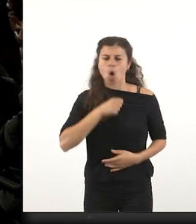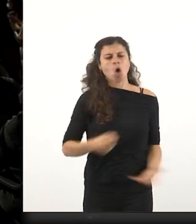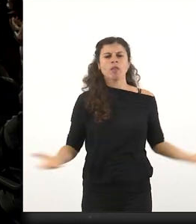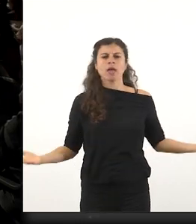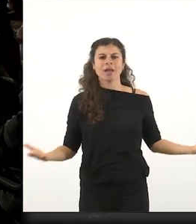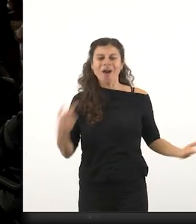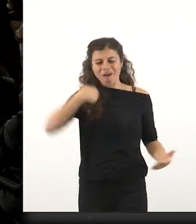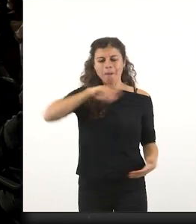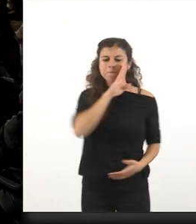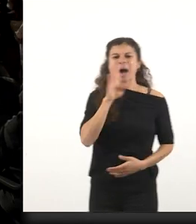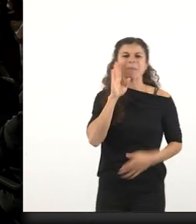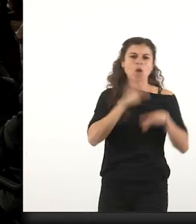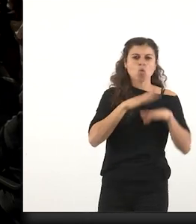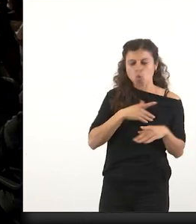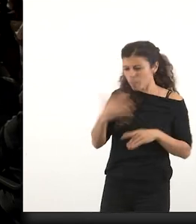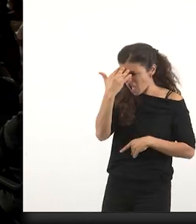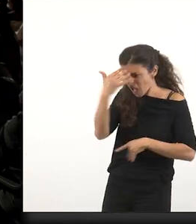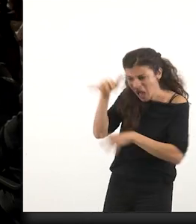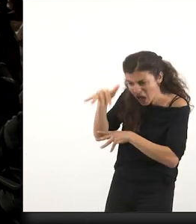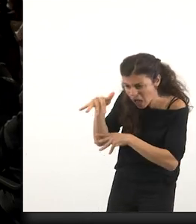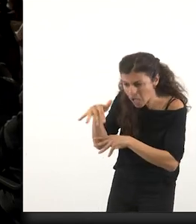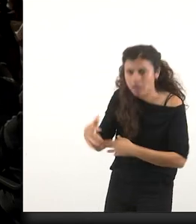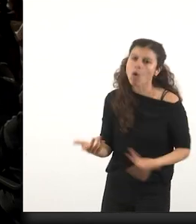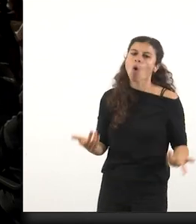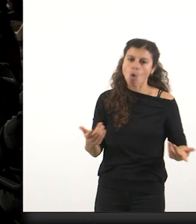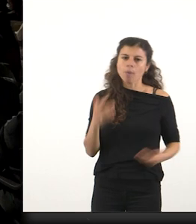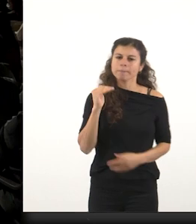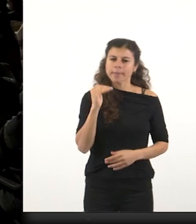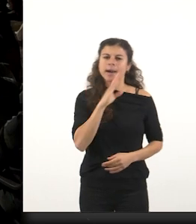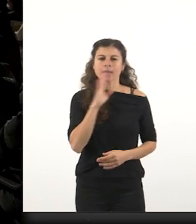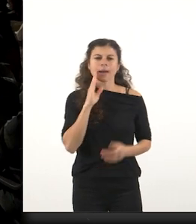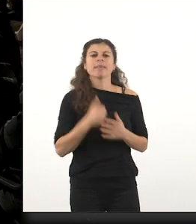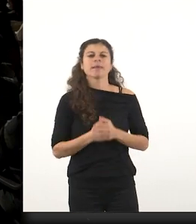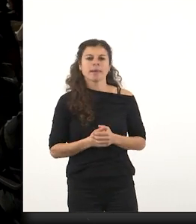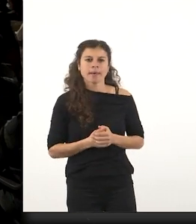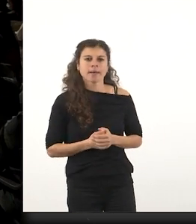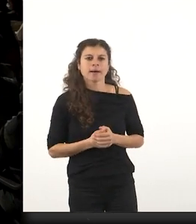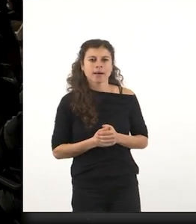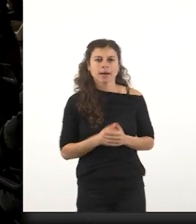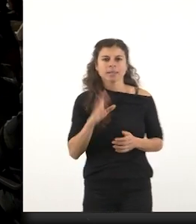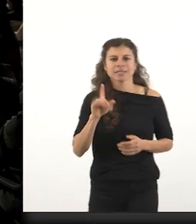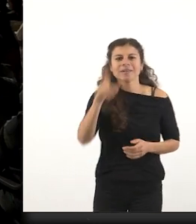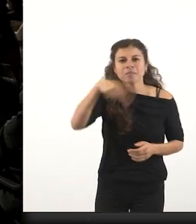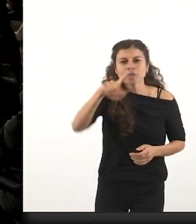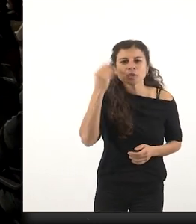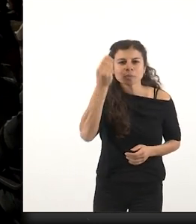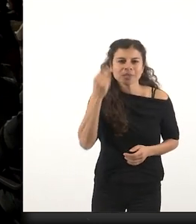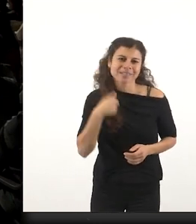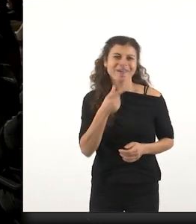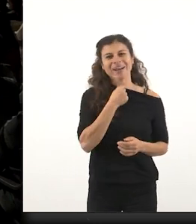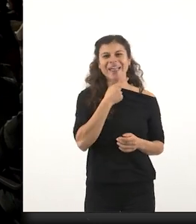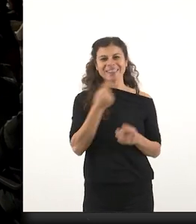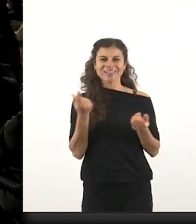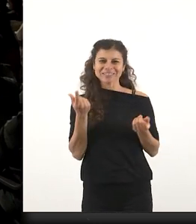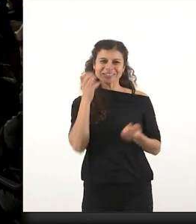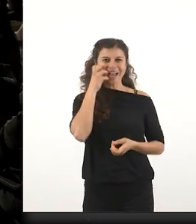madres le metemos a la cabeza, ay, qué malas somos las madres, de verdad. Claro, ya sé lo que estáis pensando, que yo con la gracia andaluza de Jaén se la estoy colando en el